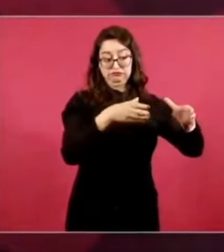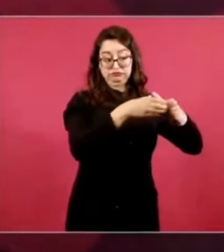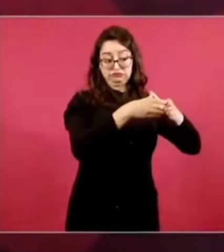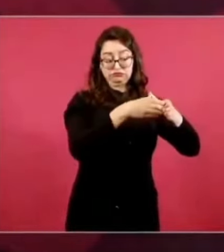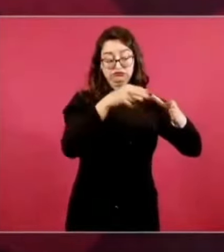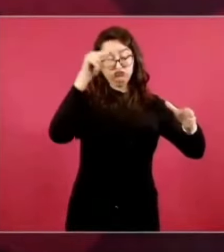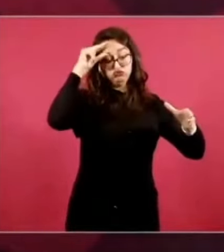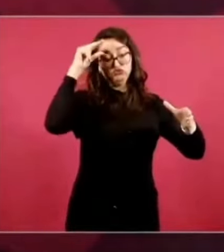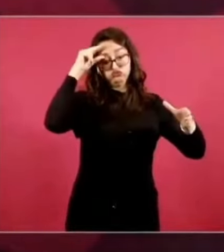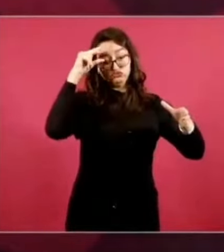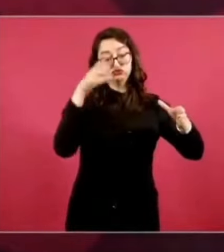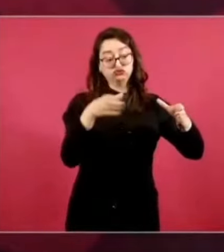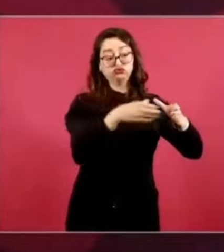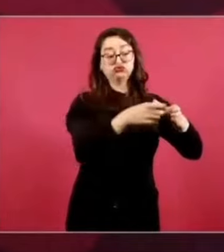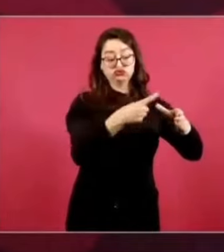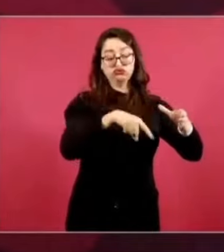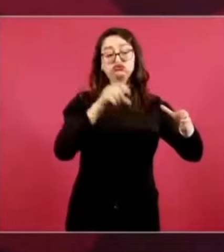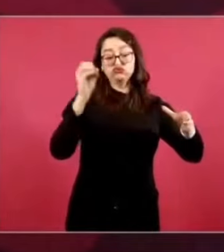sabiondos.